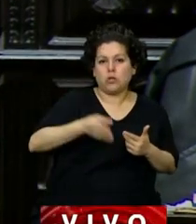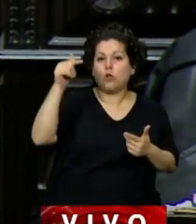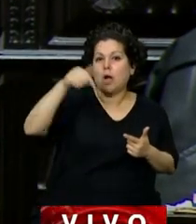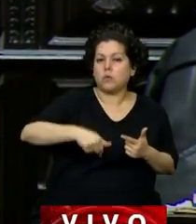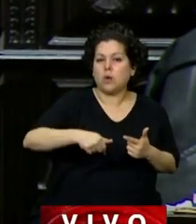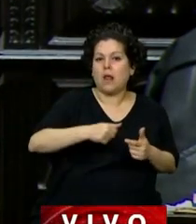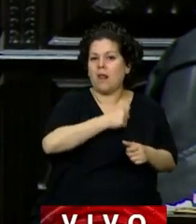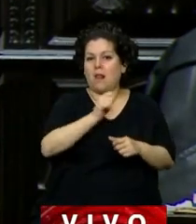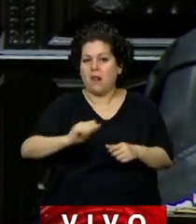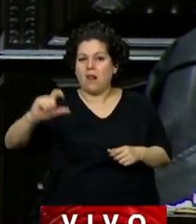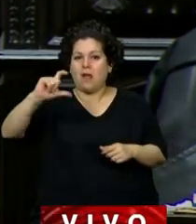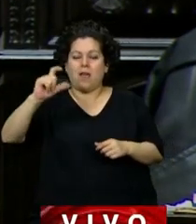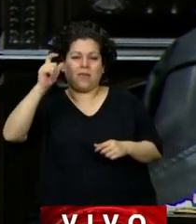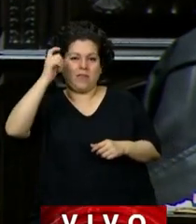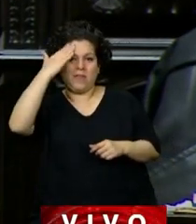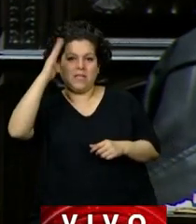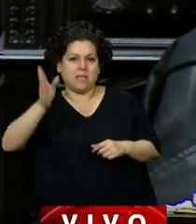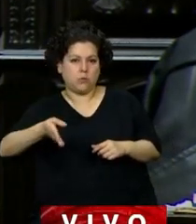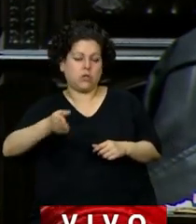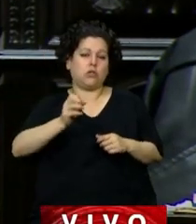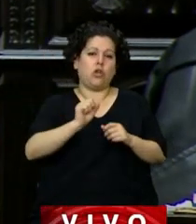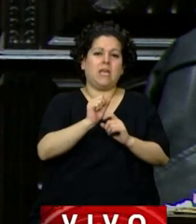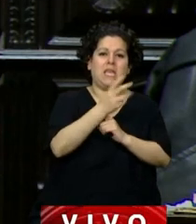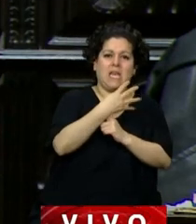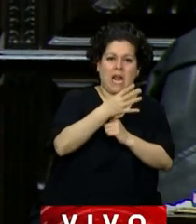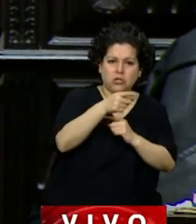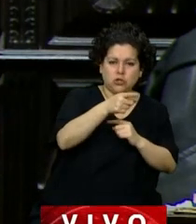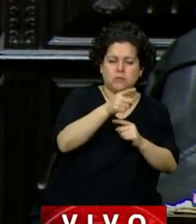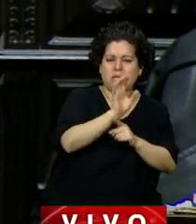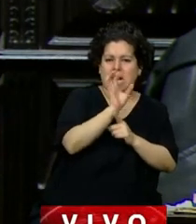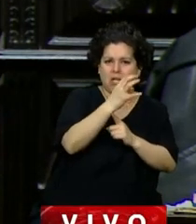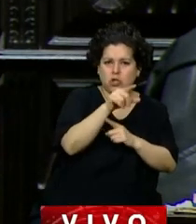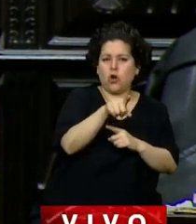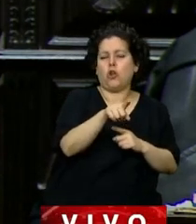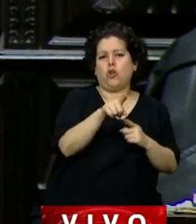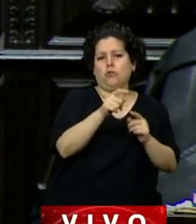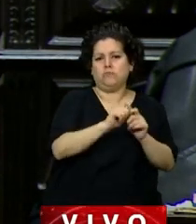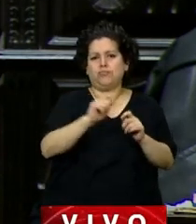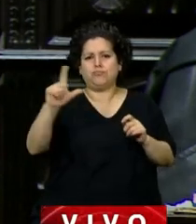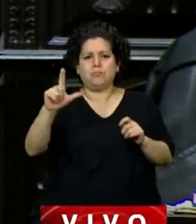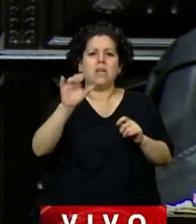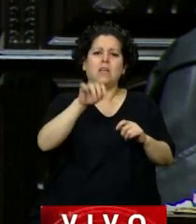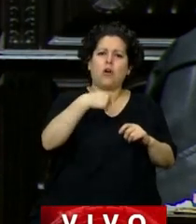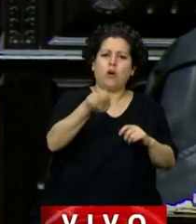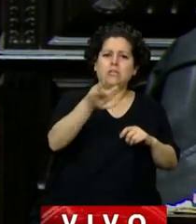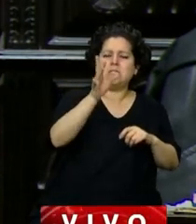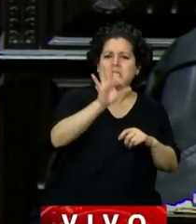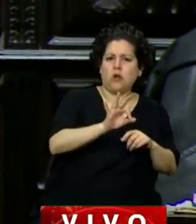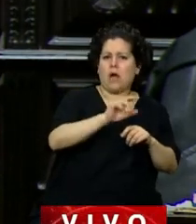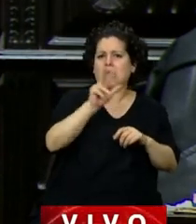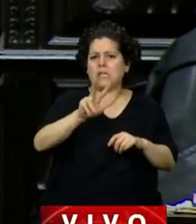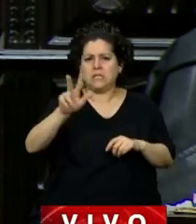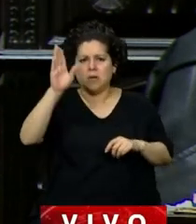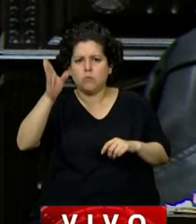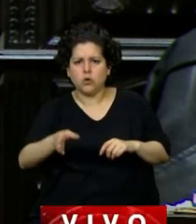al 15%, para el girasol del 7% al 15%, y para la lana del 0 al 33%,